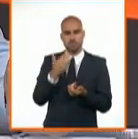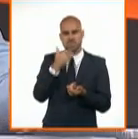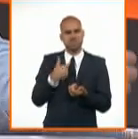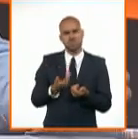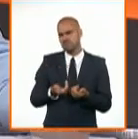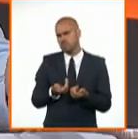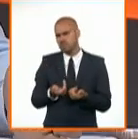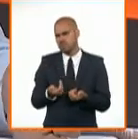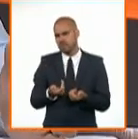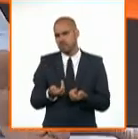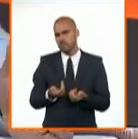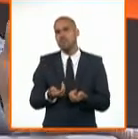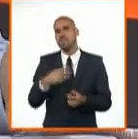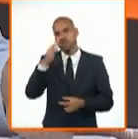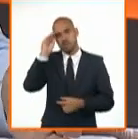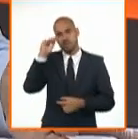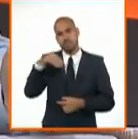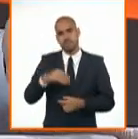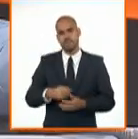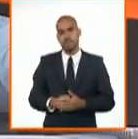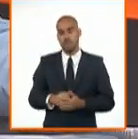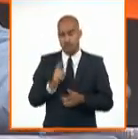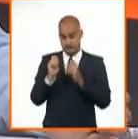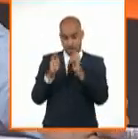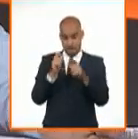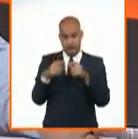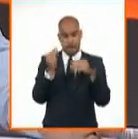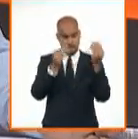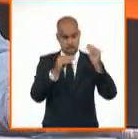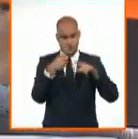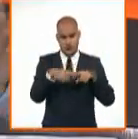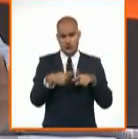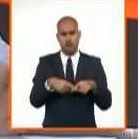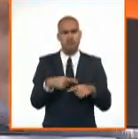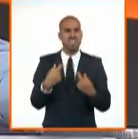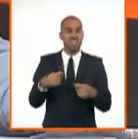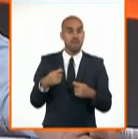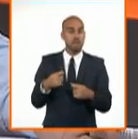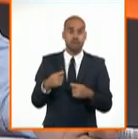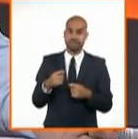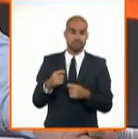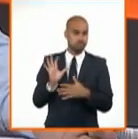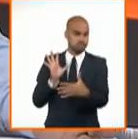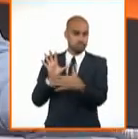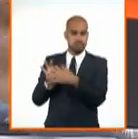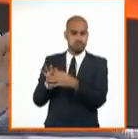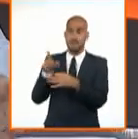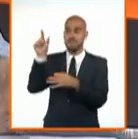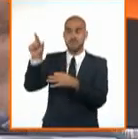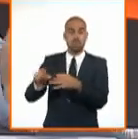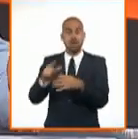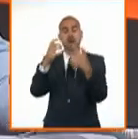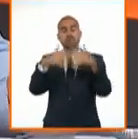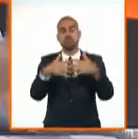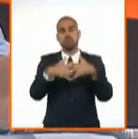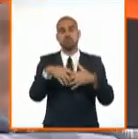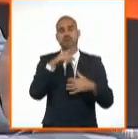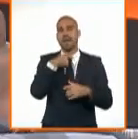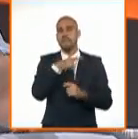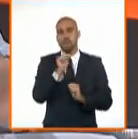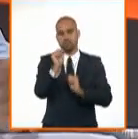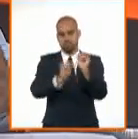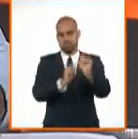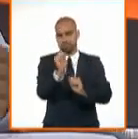del equipamiento perdón hay que adquirirla con los fabricantes dígaselo fabricante de las turbinas los fabricantes o